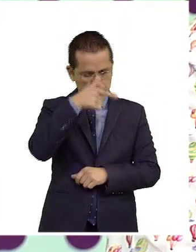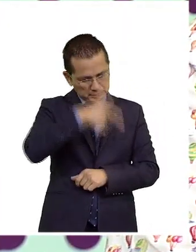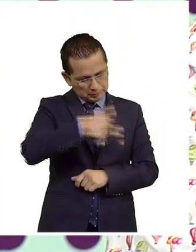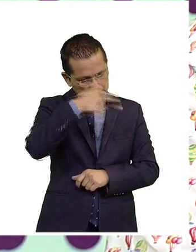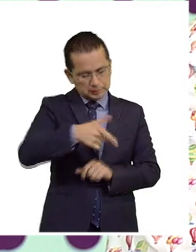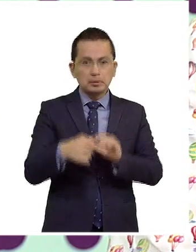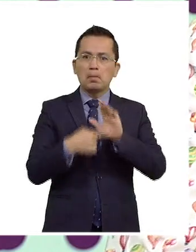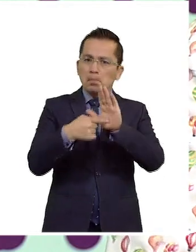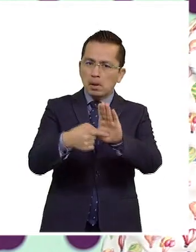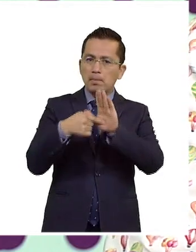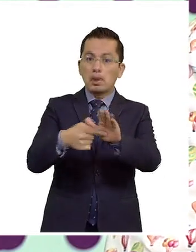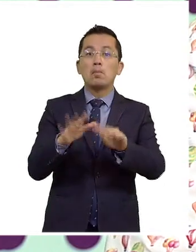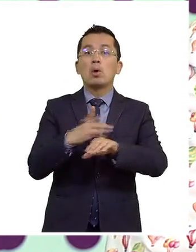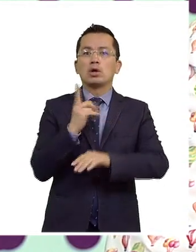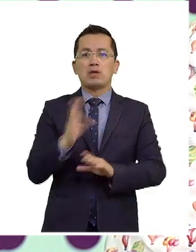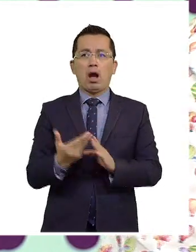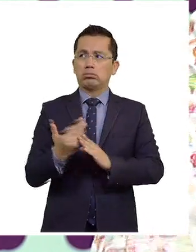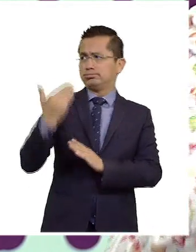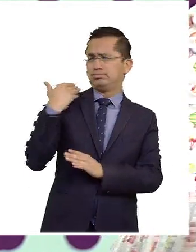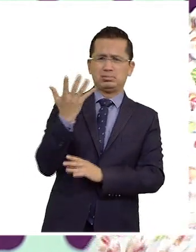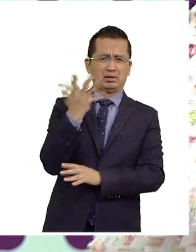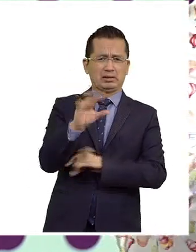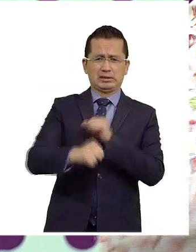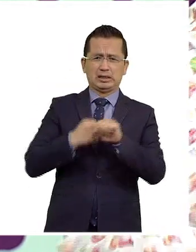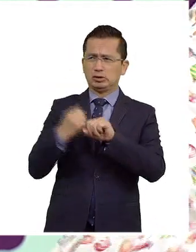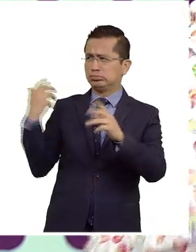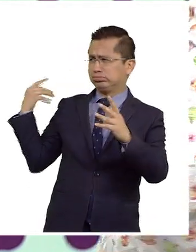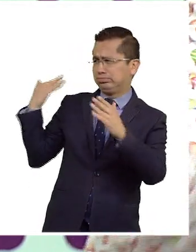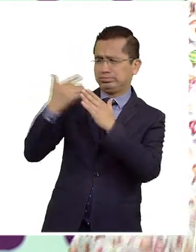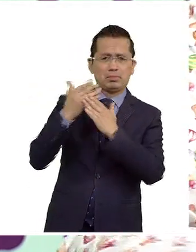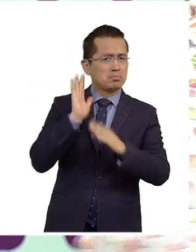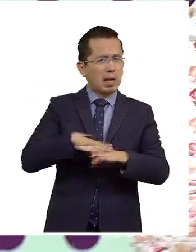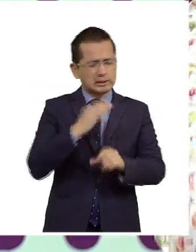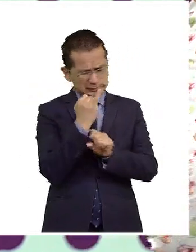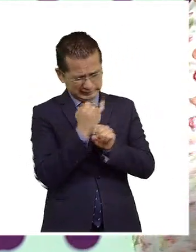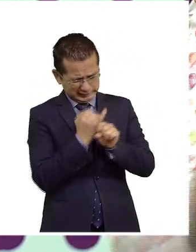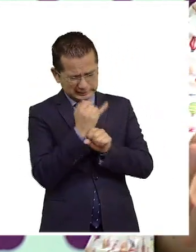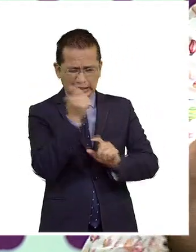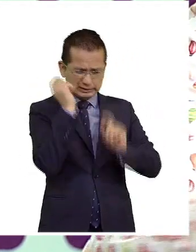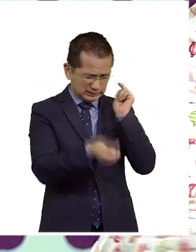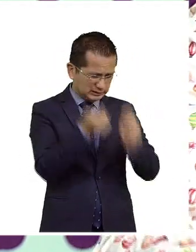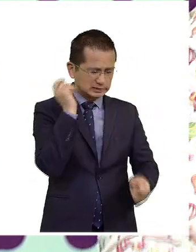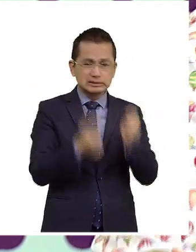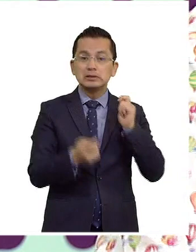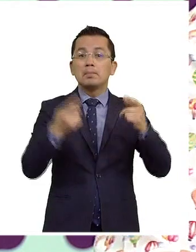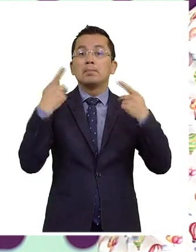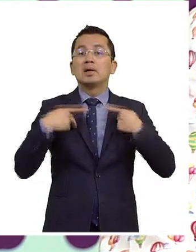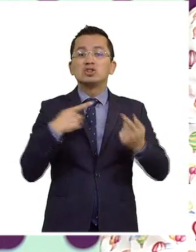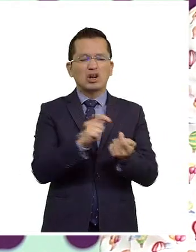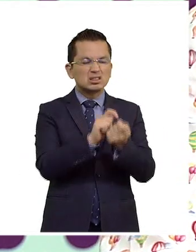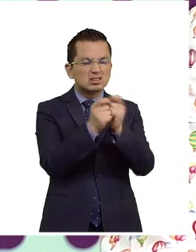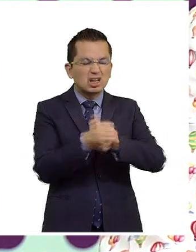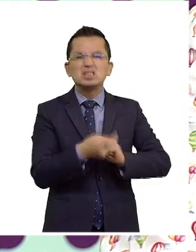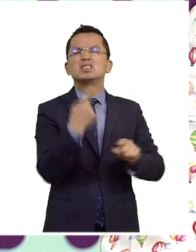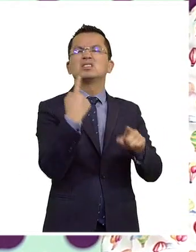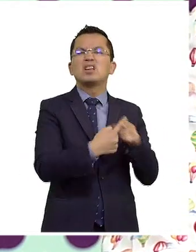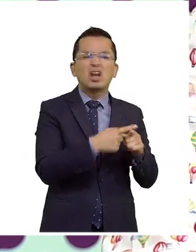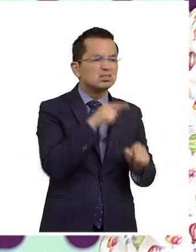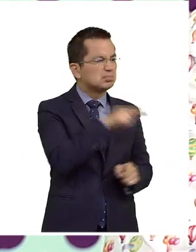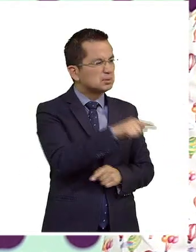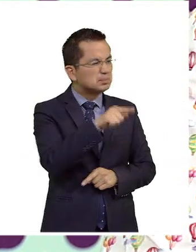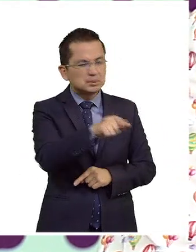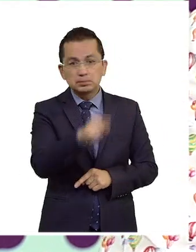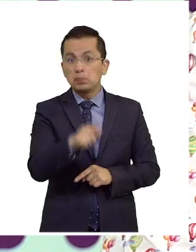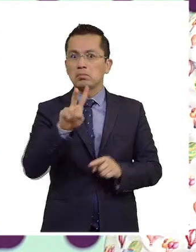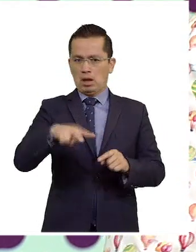las personas trans, sobre referentes de personas trans que existen, que juegan un papel protagónico en el desarrollo de